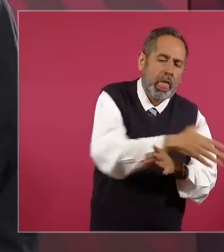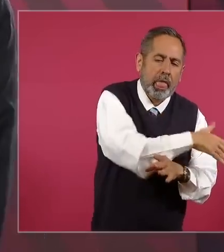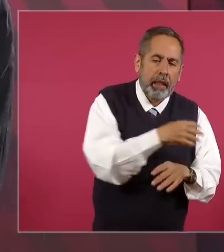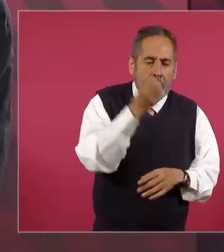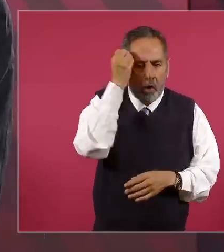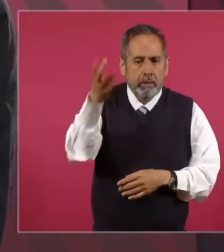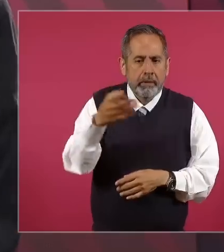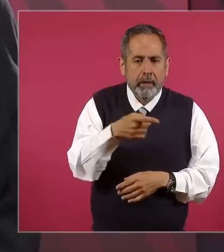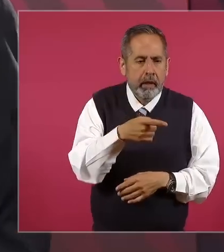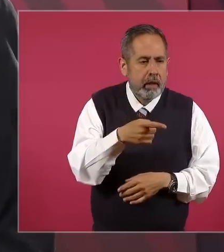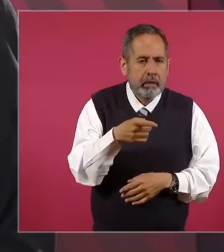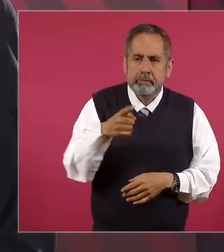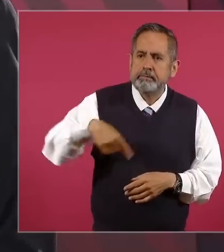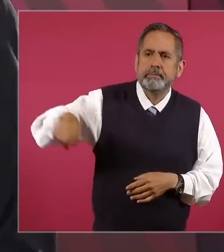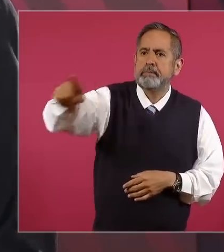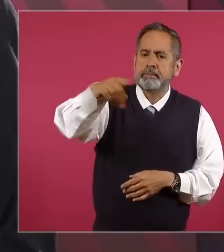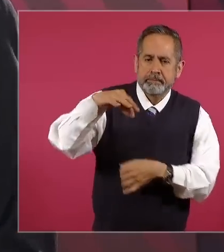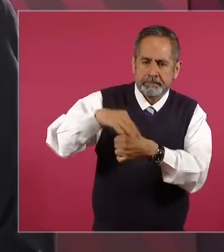quién los eligió